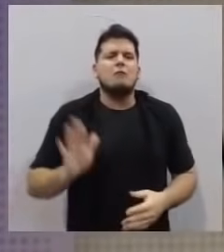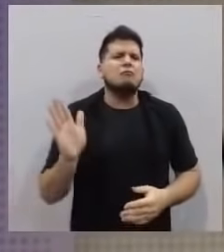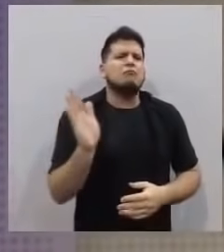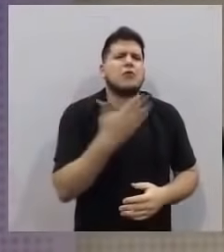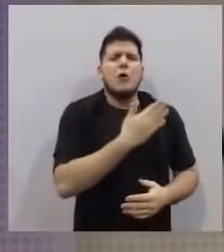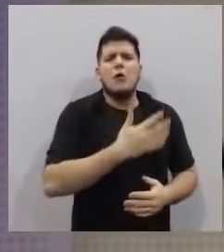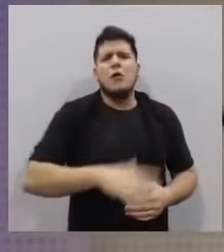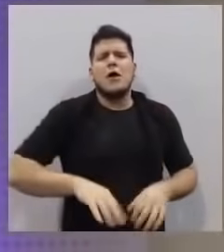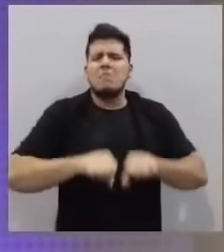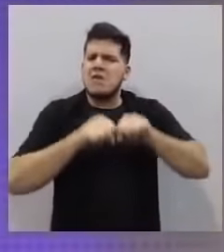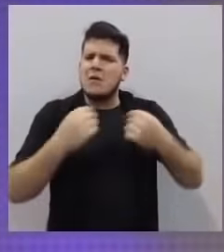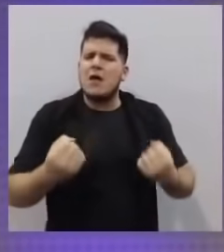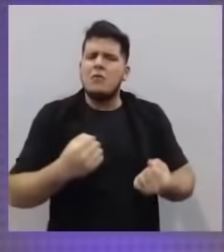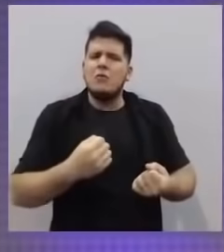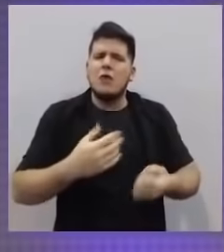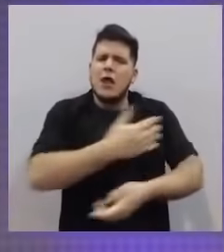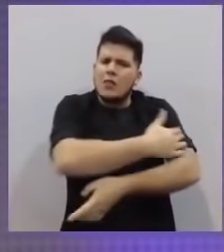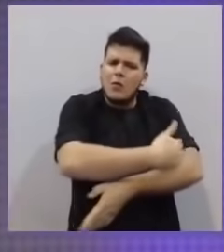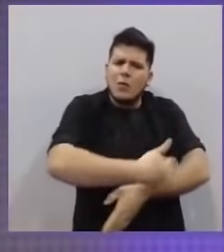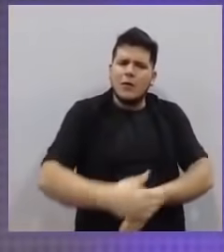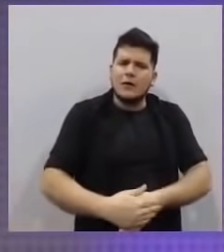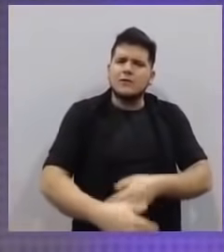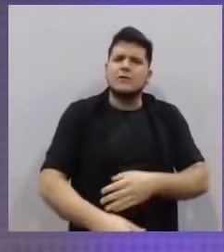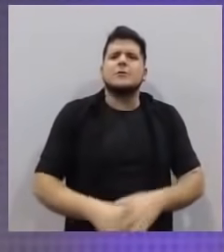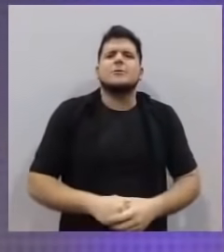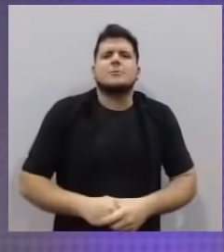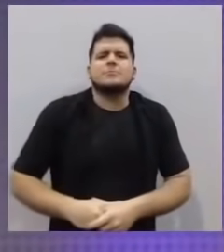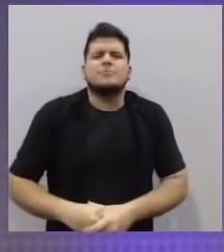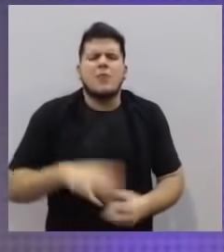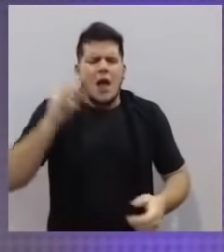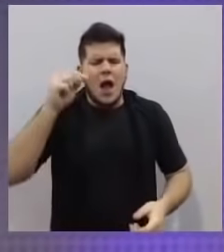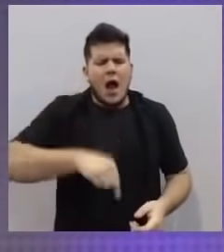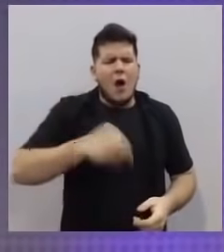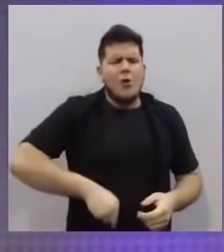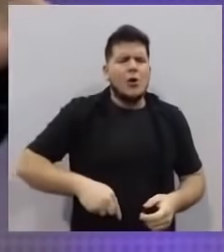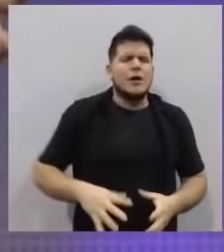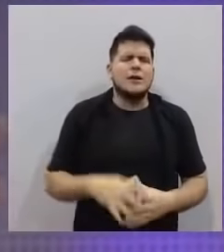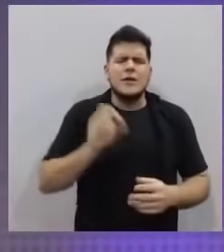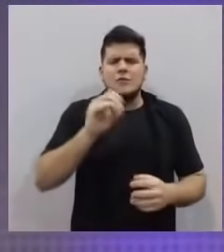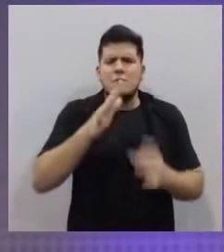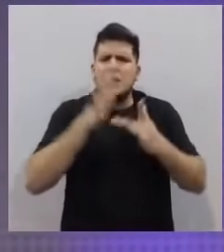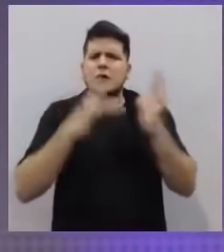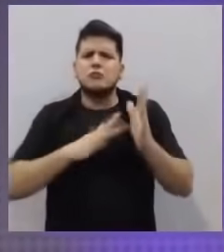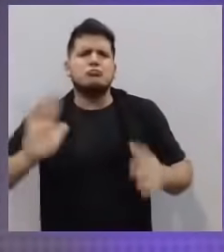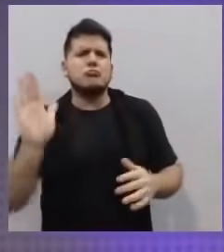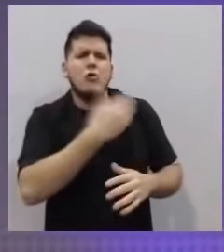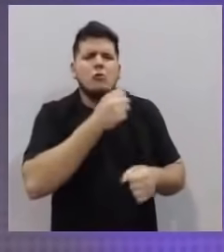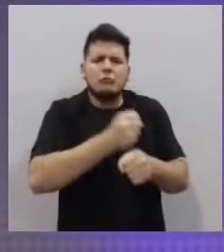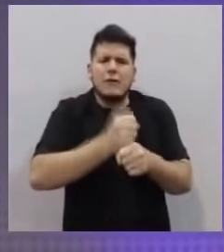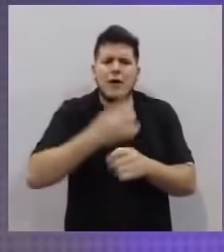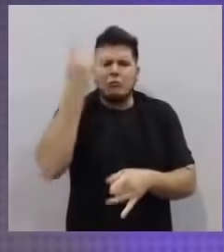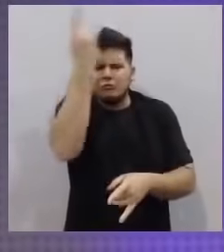quita toda enfermedad señor ordeno ahora señor todo poder de las tinieblas suelta ese cuerpo en el nombre